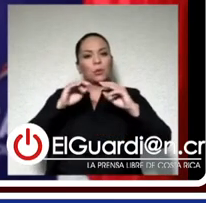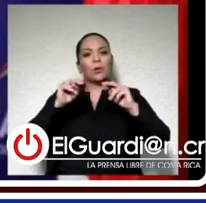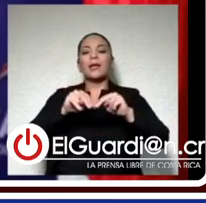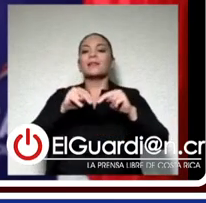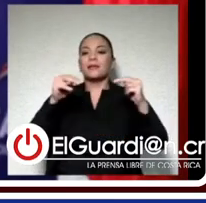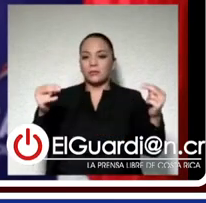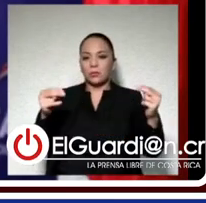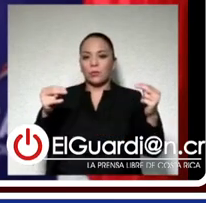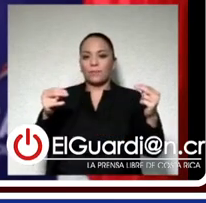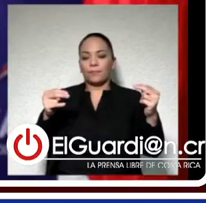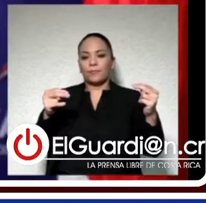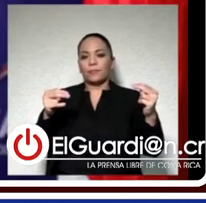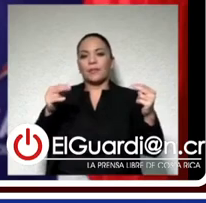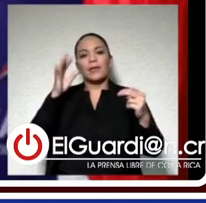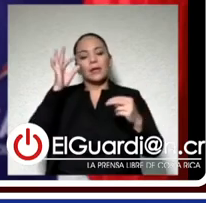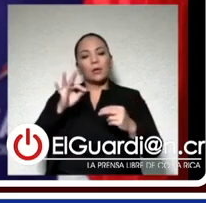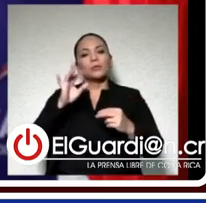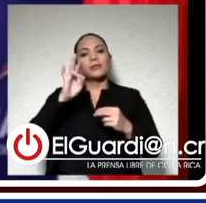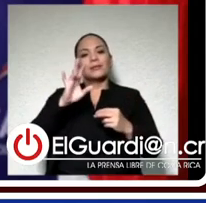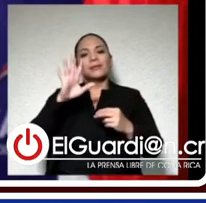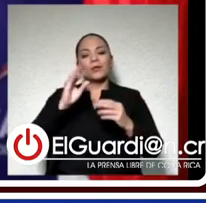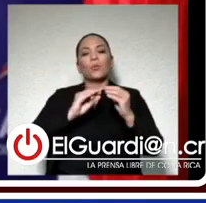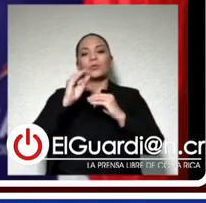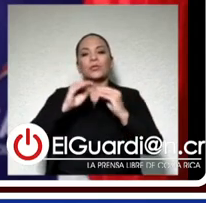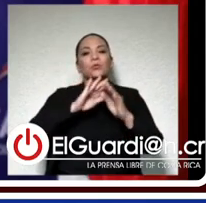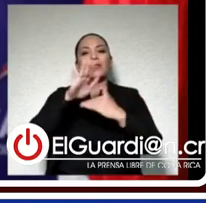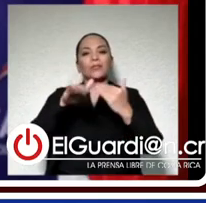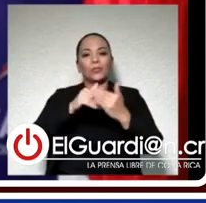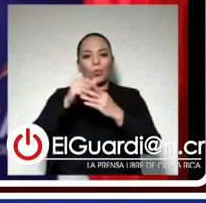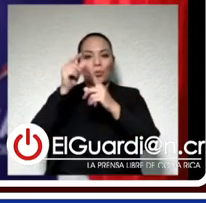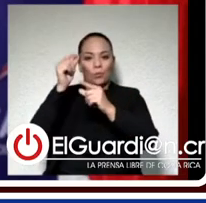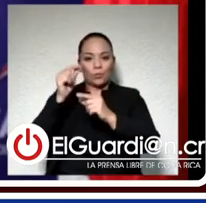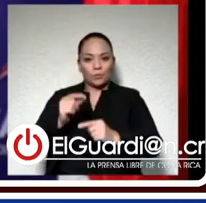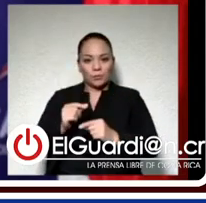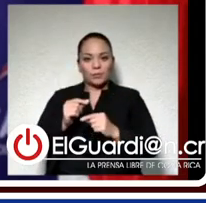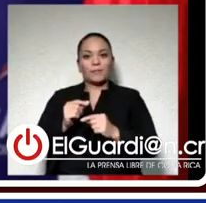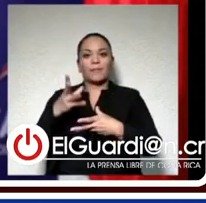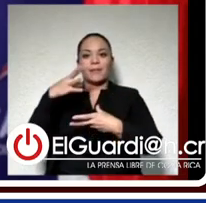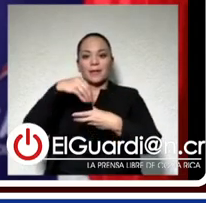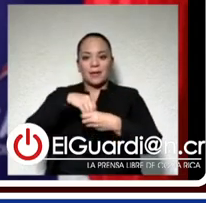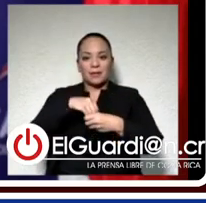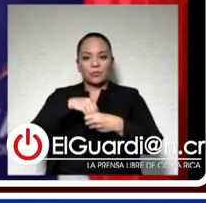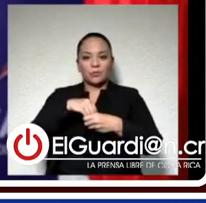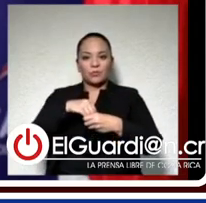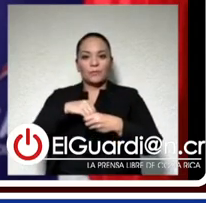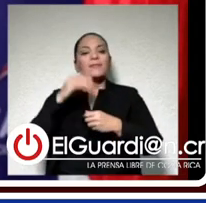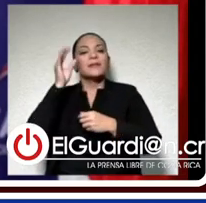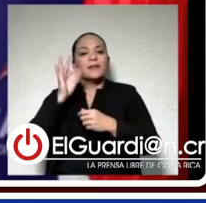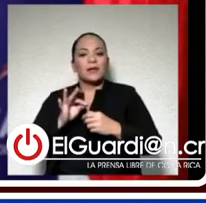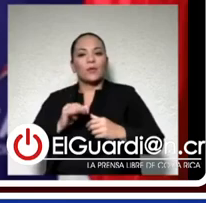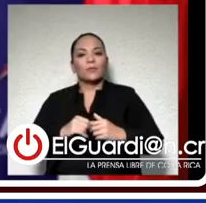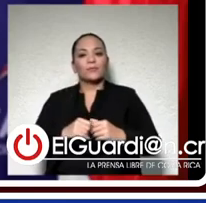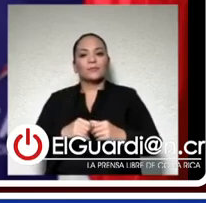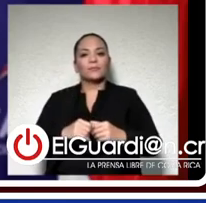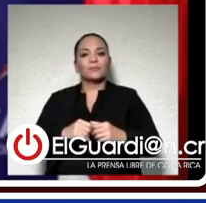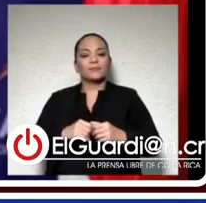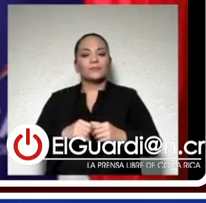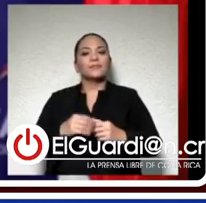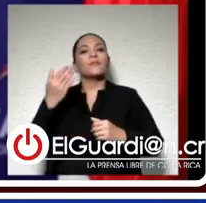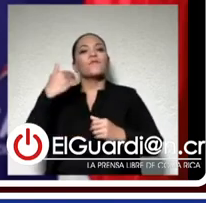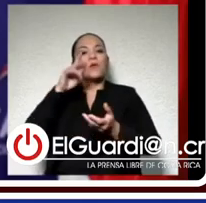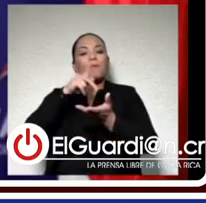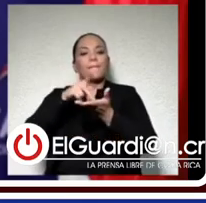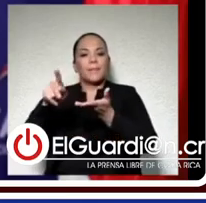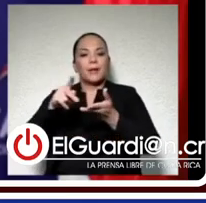creo que fue el 75% de todos los ingresos de ese, y hay que revisar, fueron